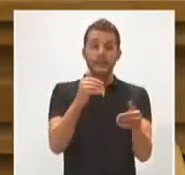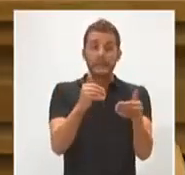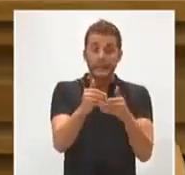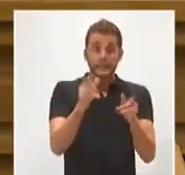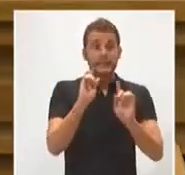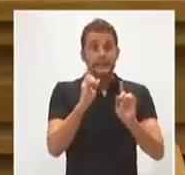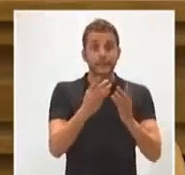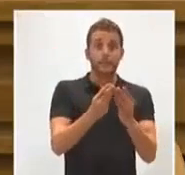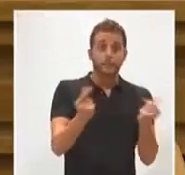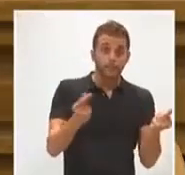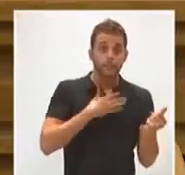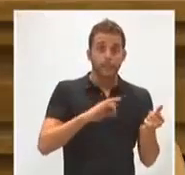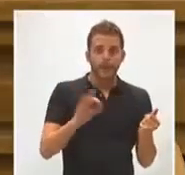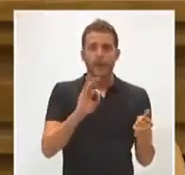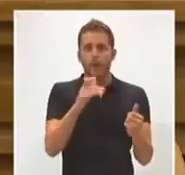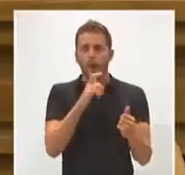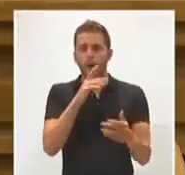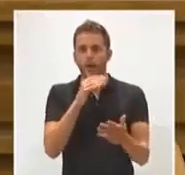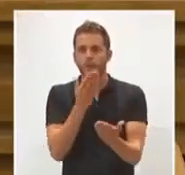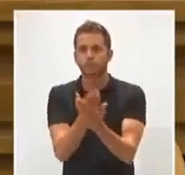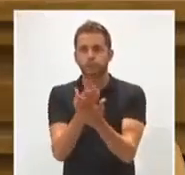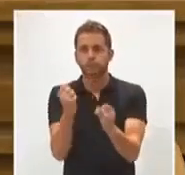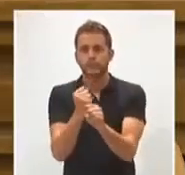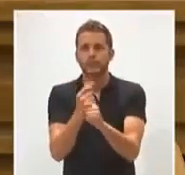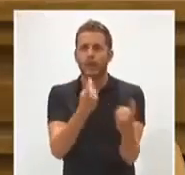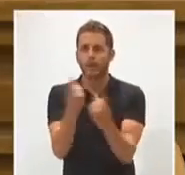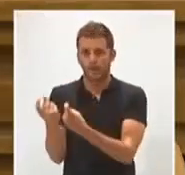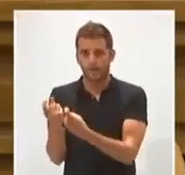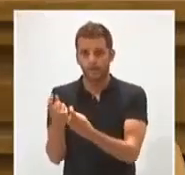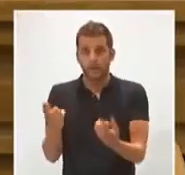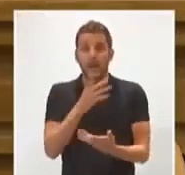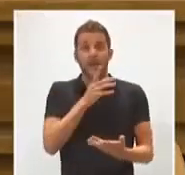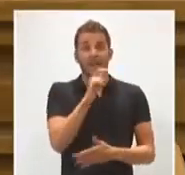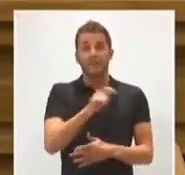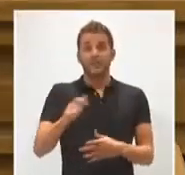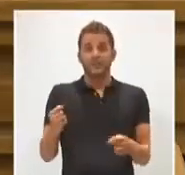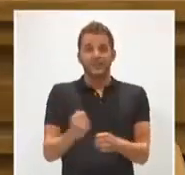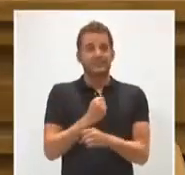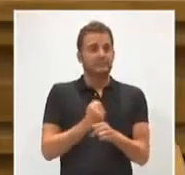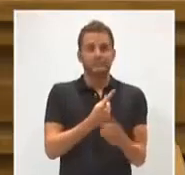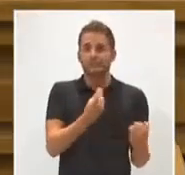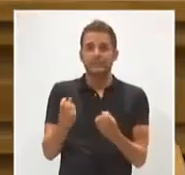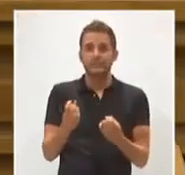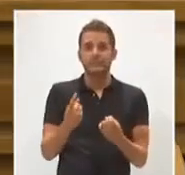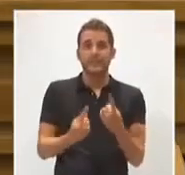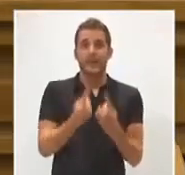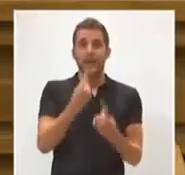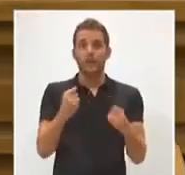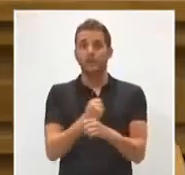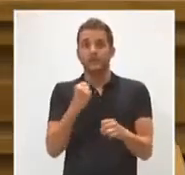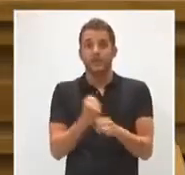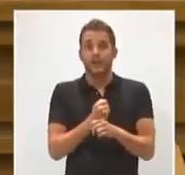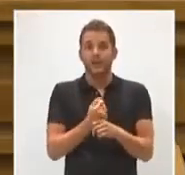o hay demandas habrán dado cuenta acá la gente está queriendo hacer cosas y faltan oficios algunos son oficios muy